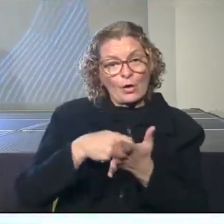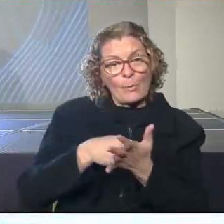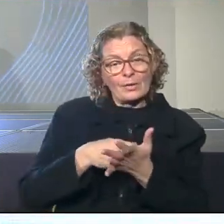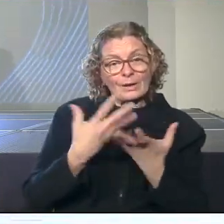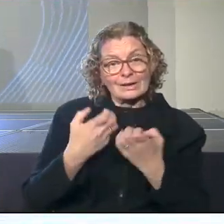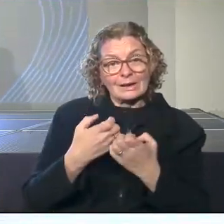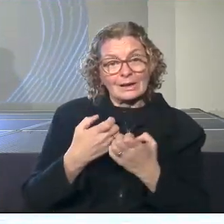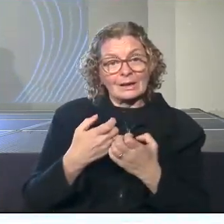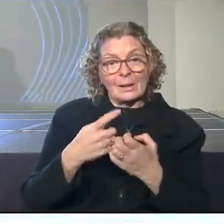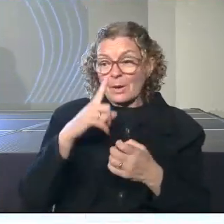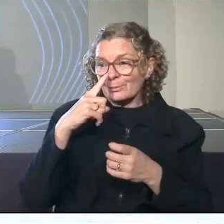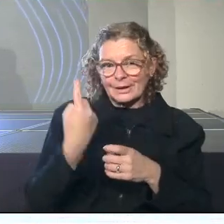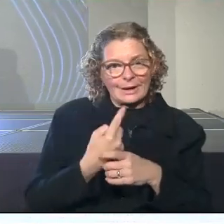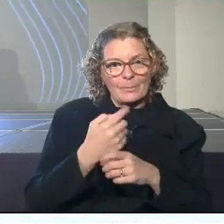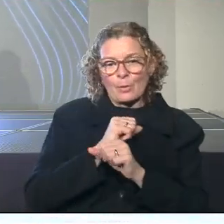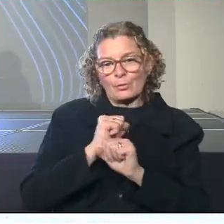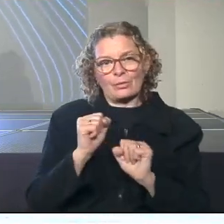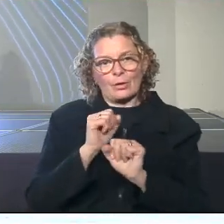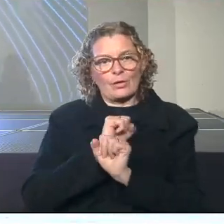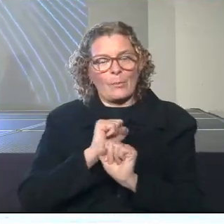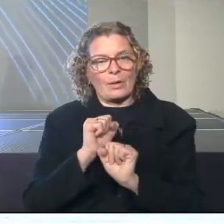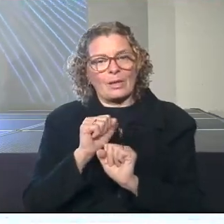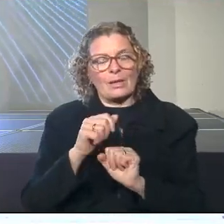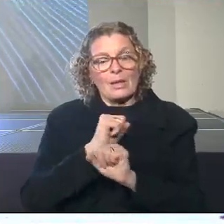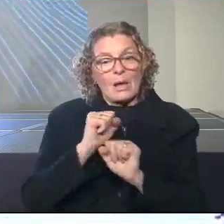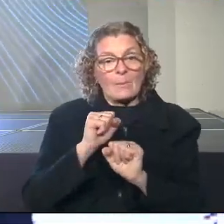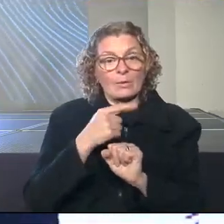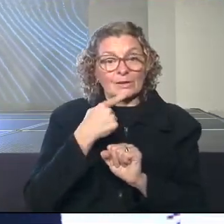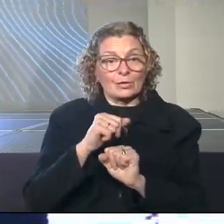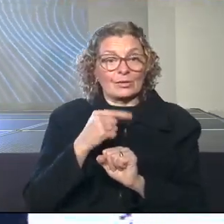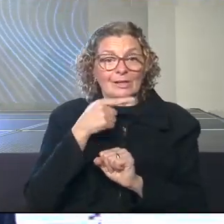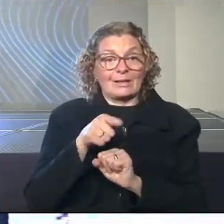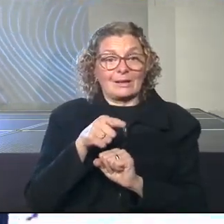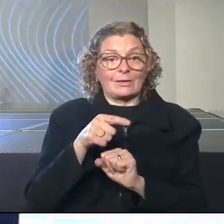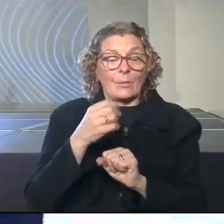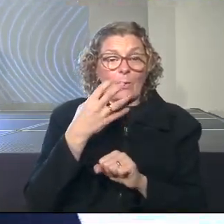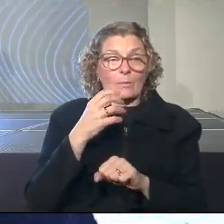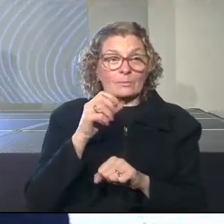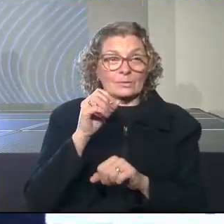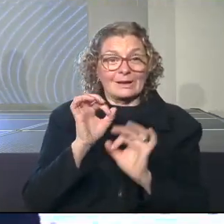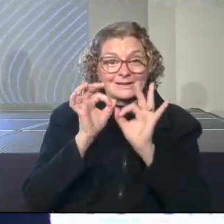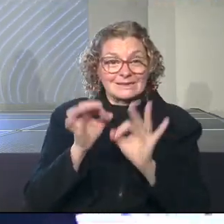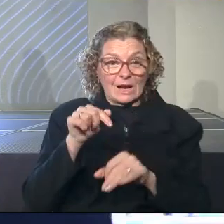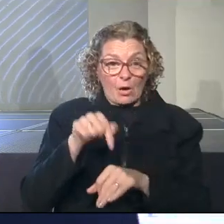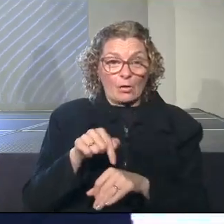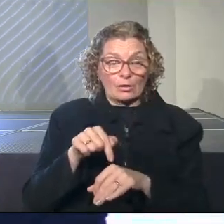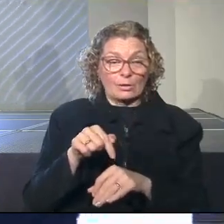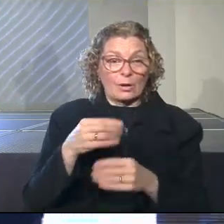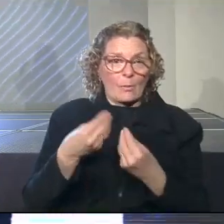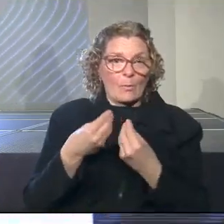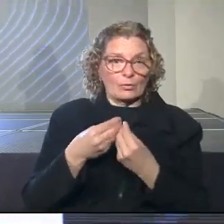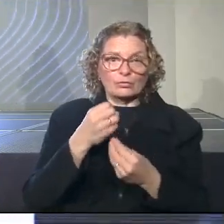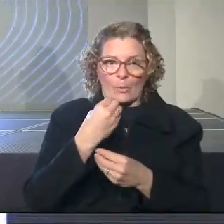quieren la mayor inmediatez que se pueda y al poder calificar estas publicaciones como llega hoy, quedan mucho